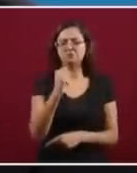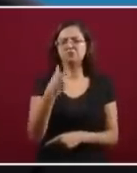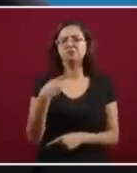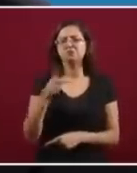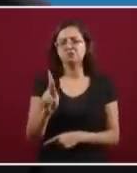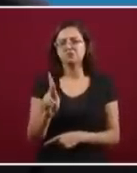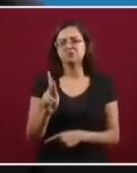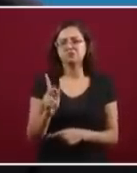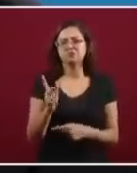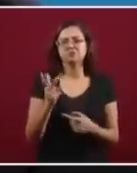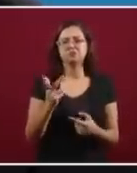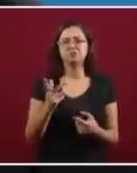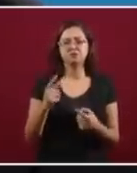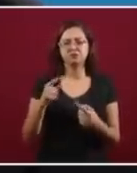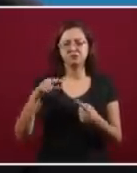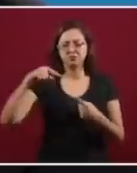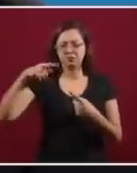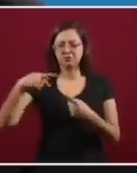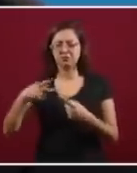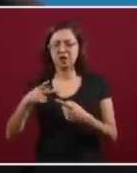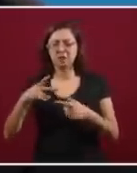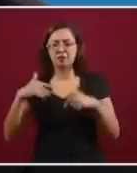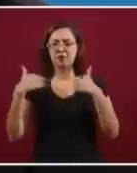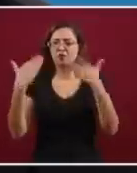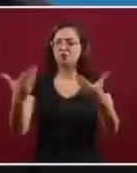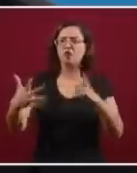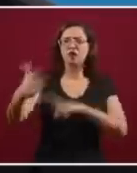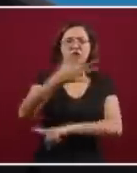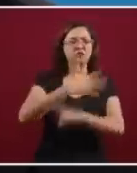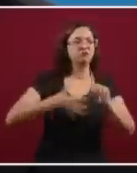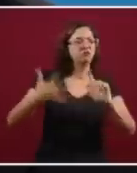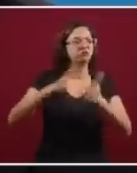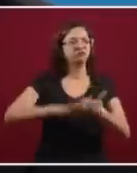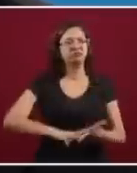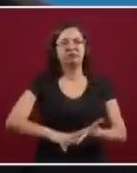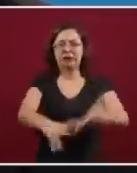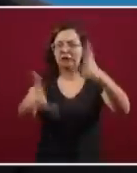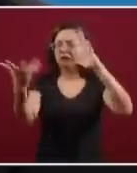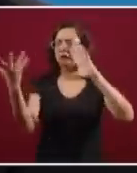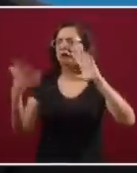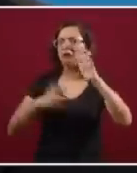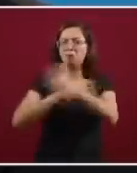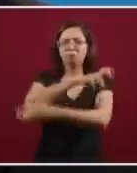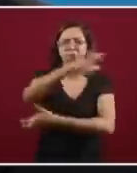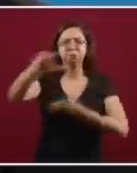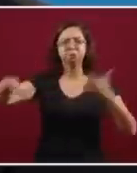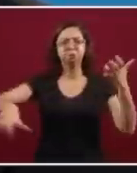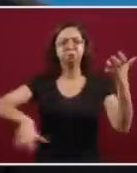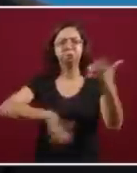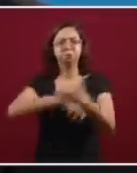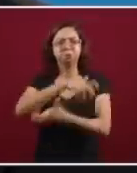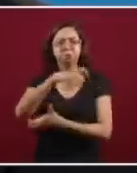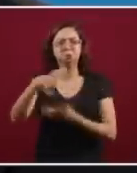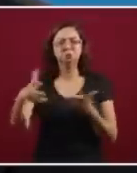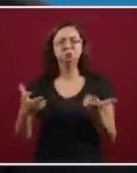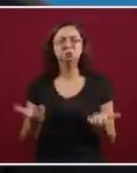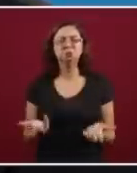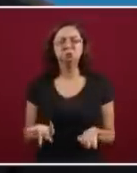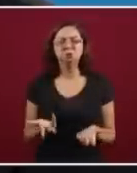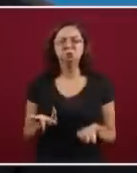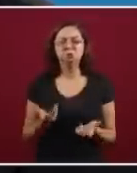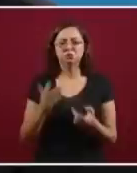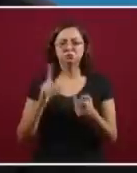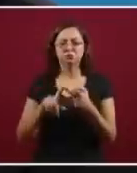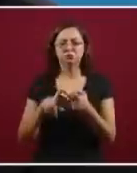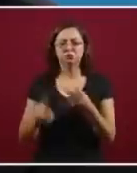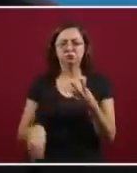en dos vías una es la violencia la violencia que está asociada con este